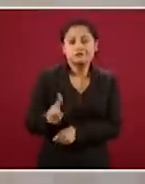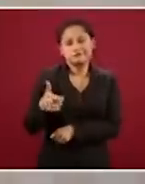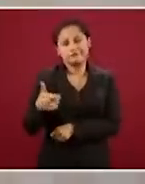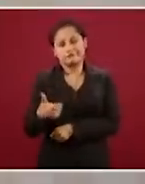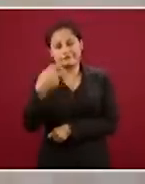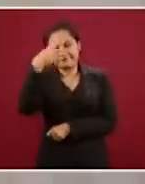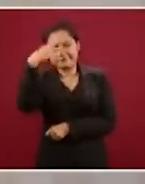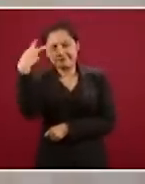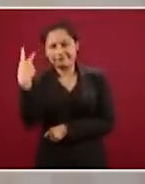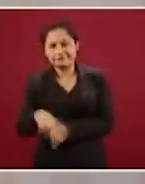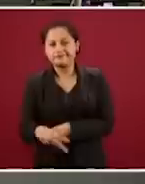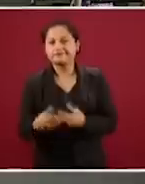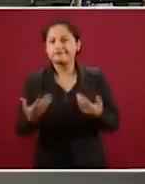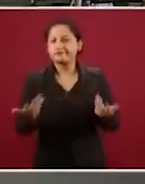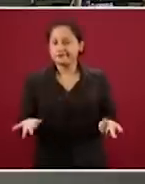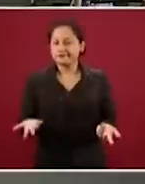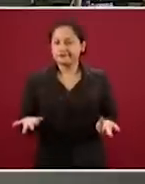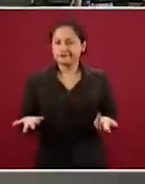Ojalá y